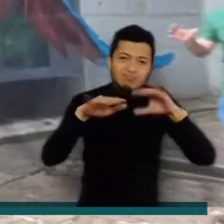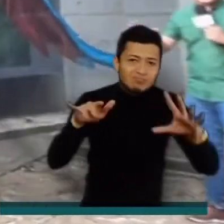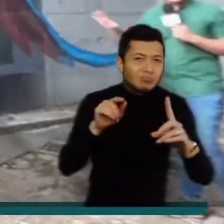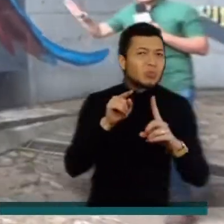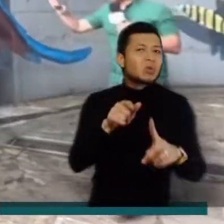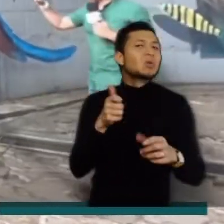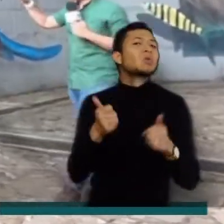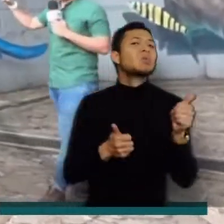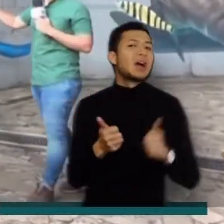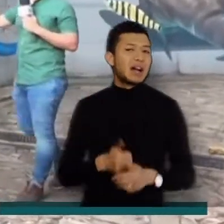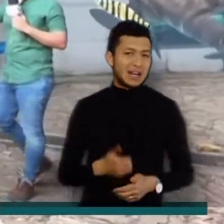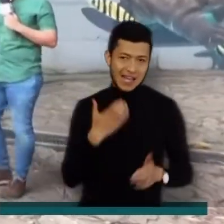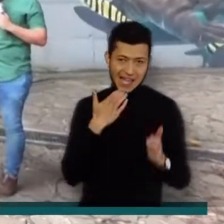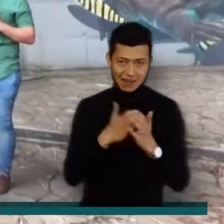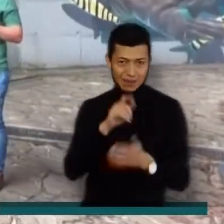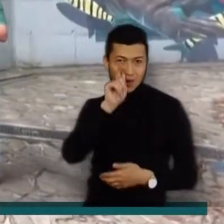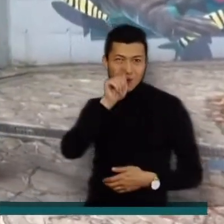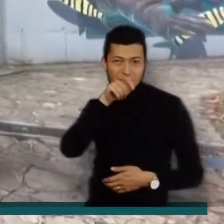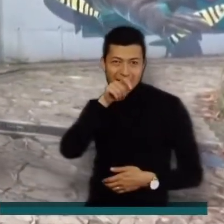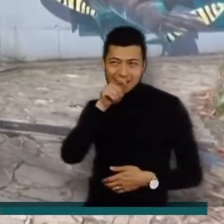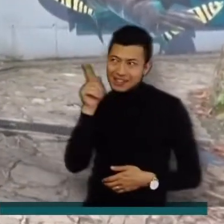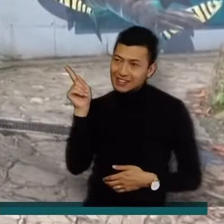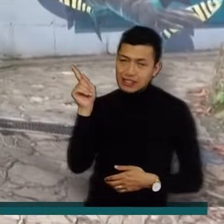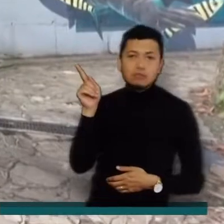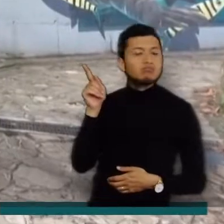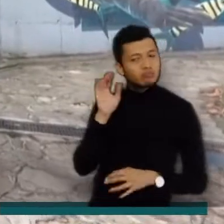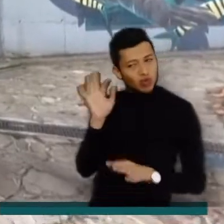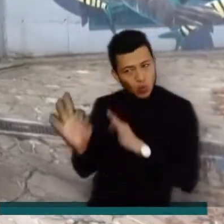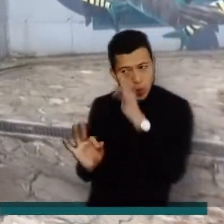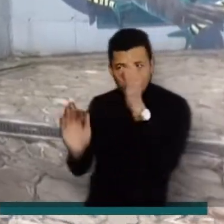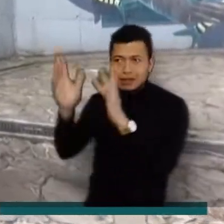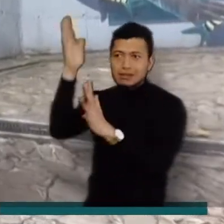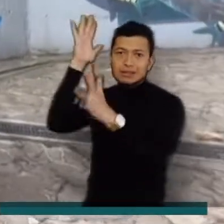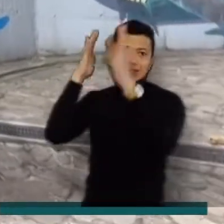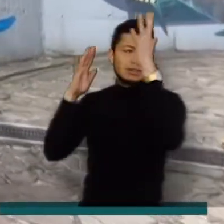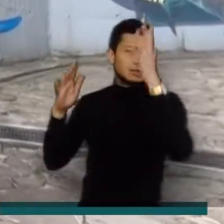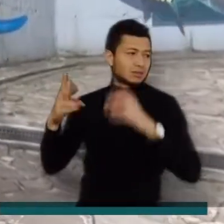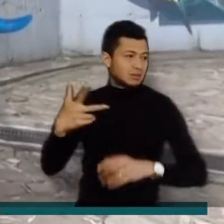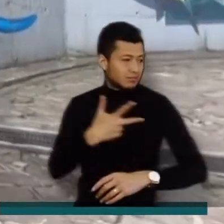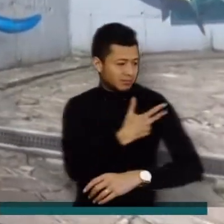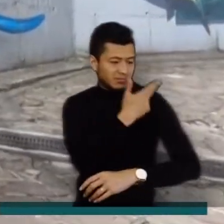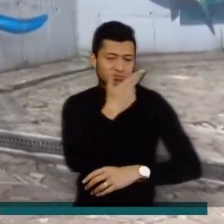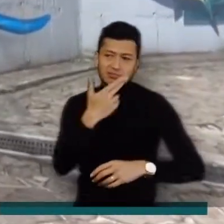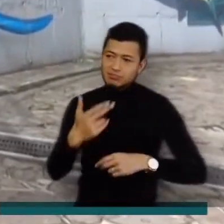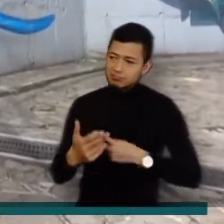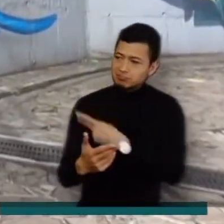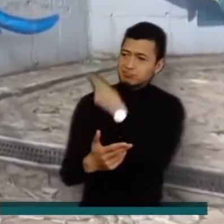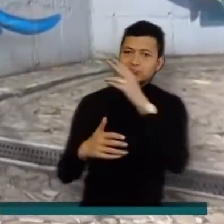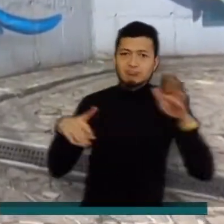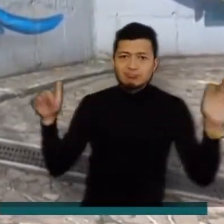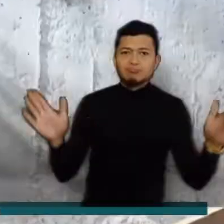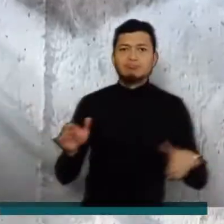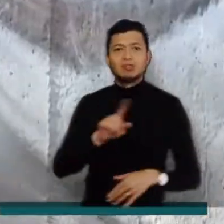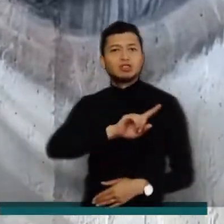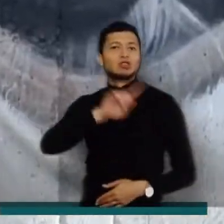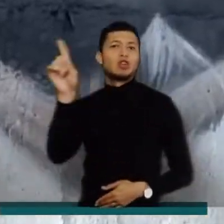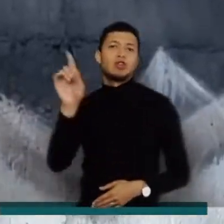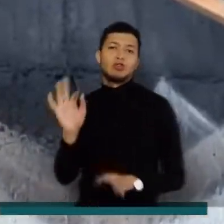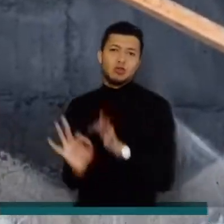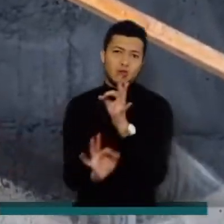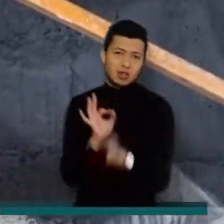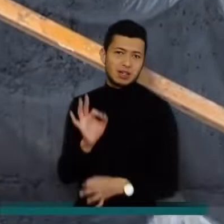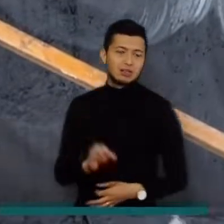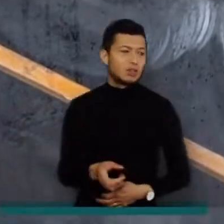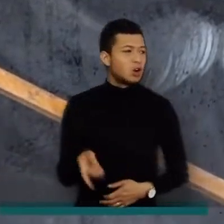mensaje en el caso de esta guacamaya es cuidar la fauna Silvestre no cortar sus alas y no tenerlas en cautiverio otro